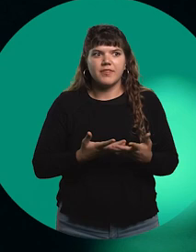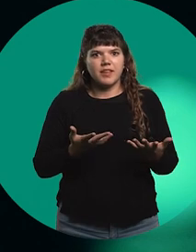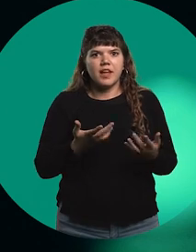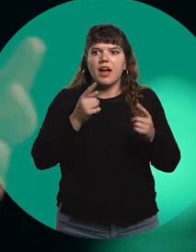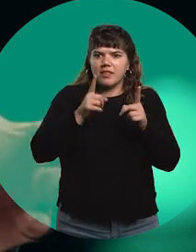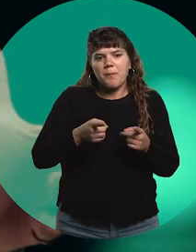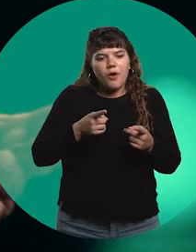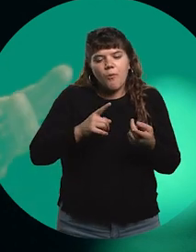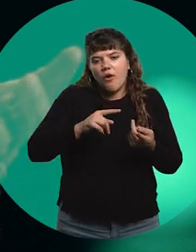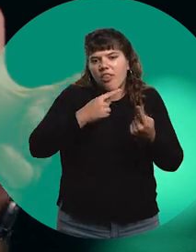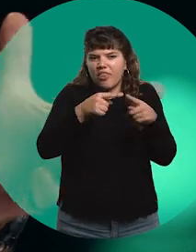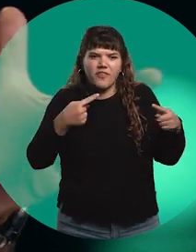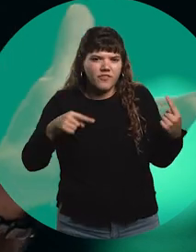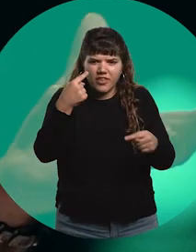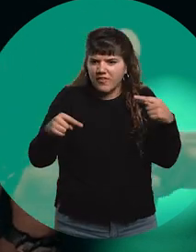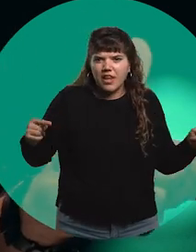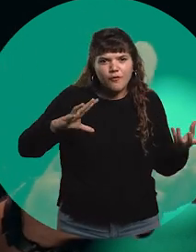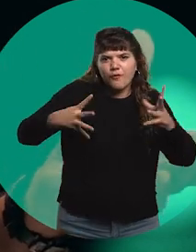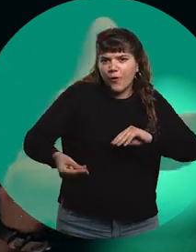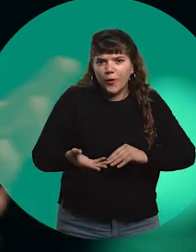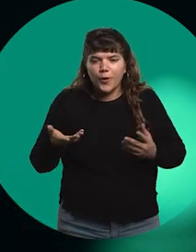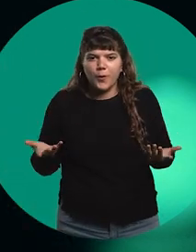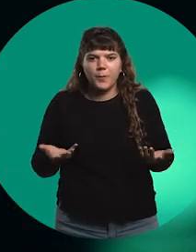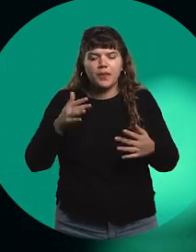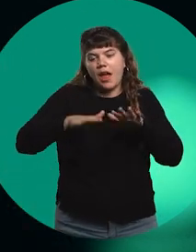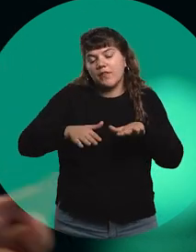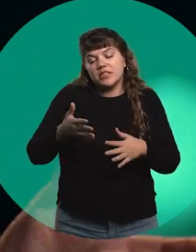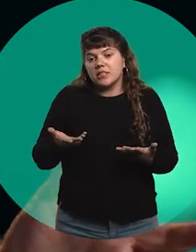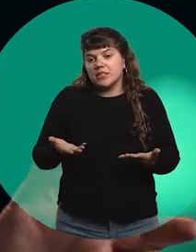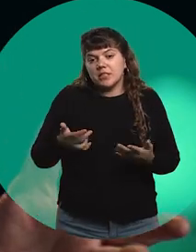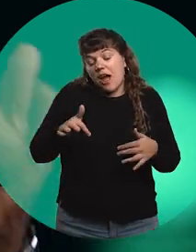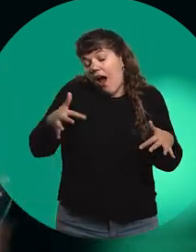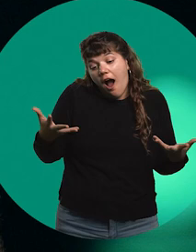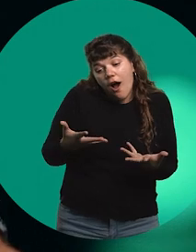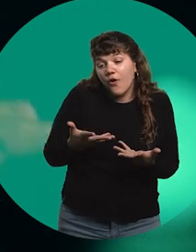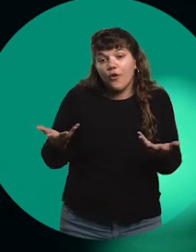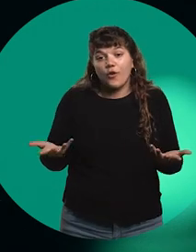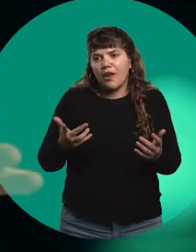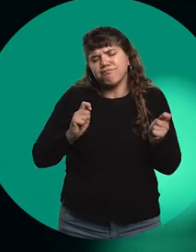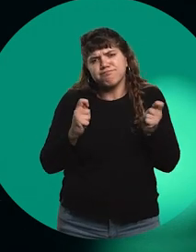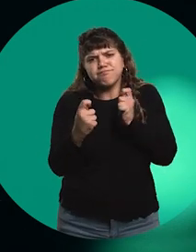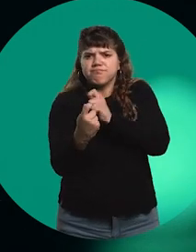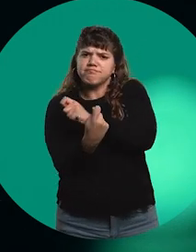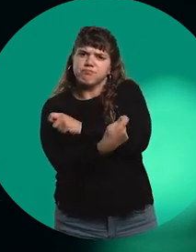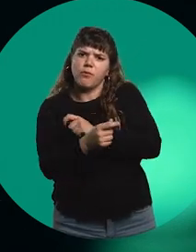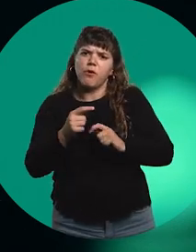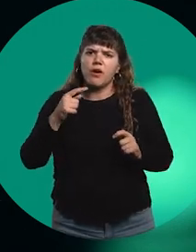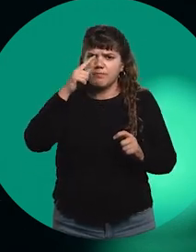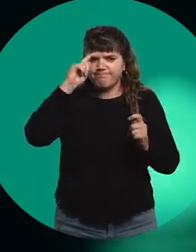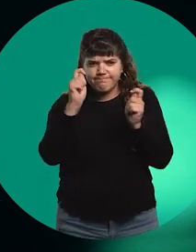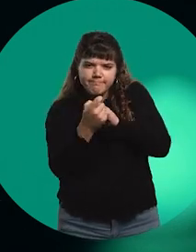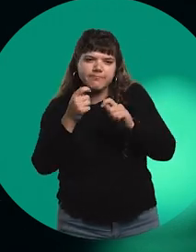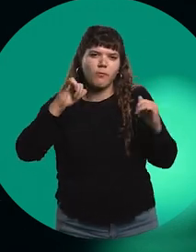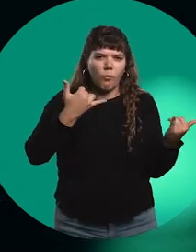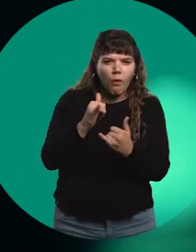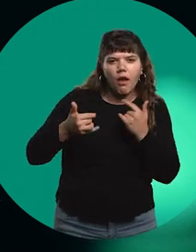Y hay, son otros lenguajes. El tema es que a veces los sistemas, a veces no. Hoy por eso se está cambiando bastante y empieza a permear el tema del